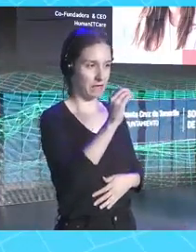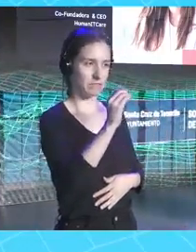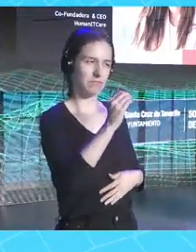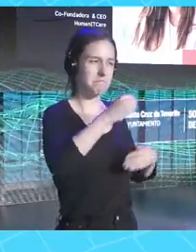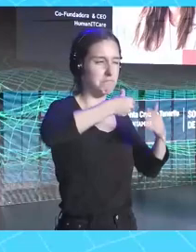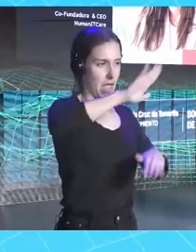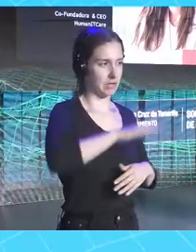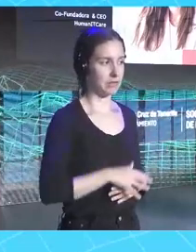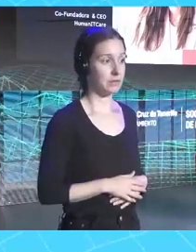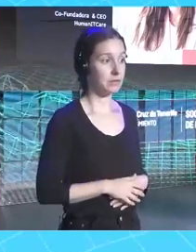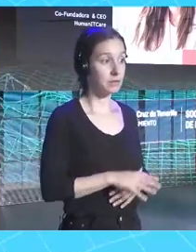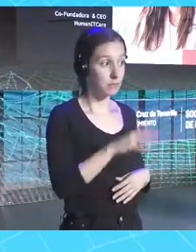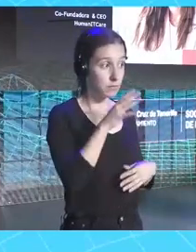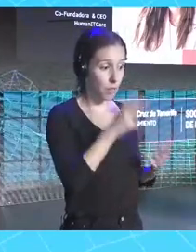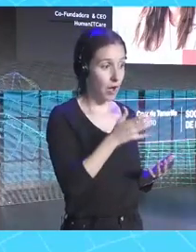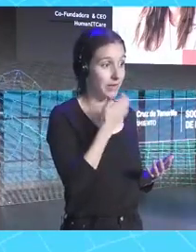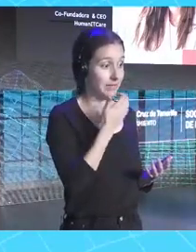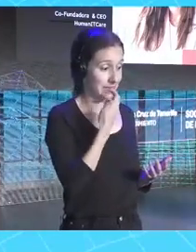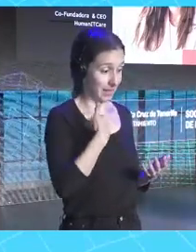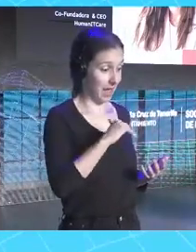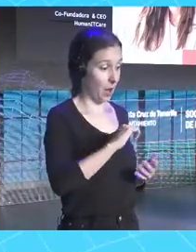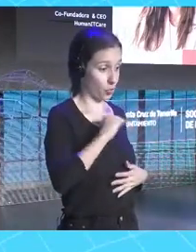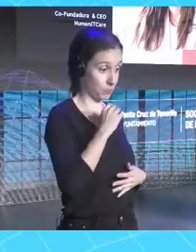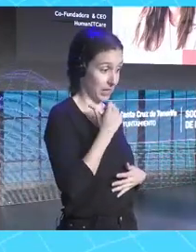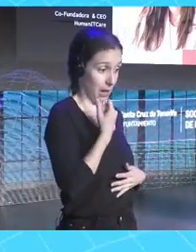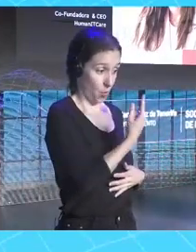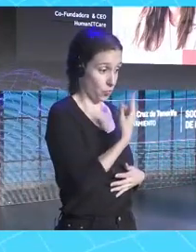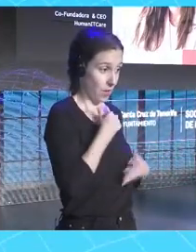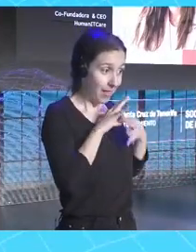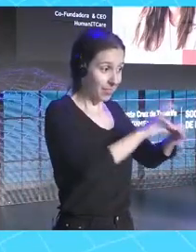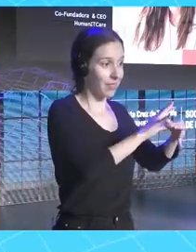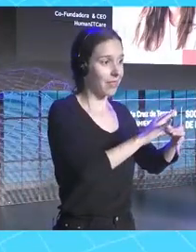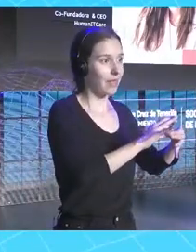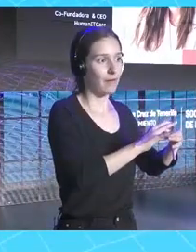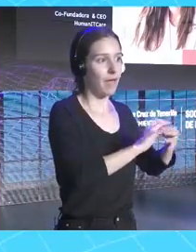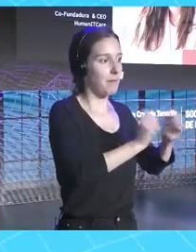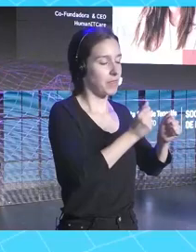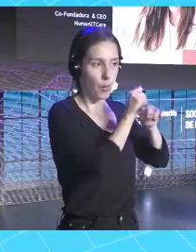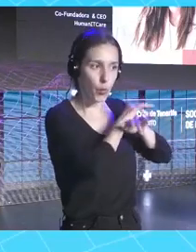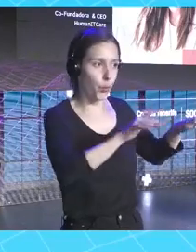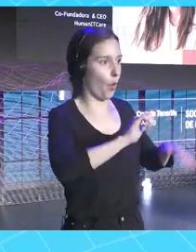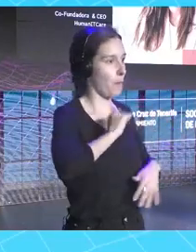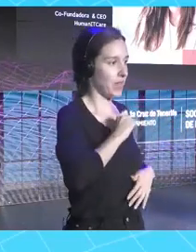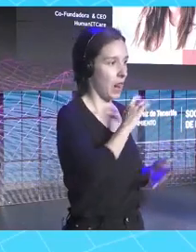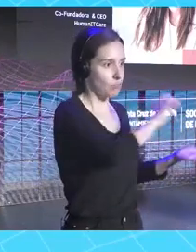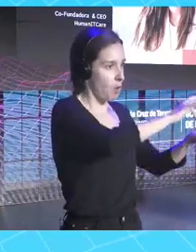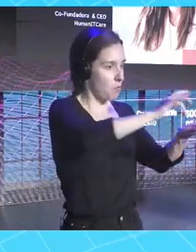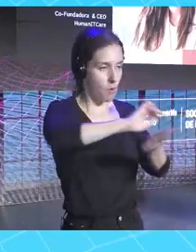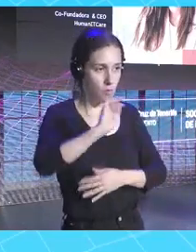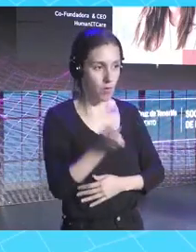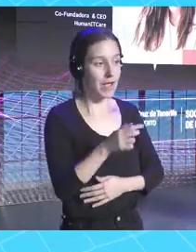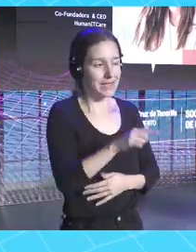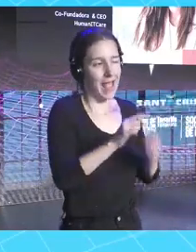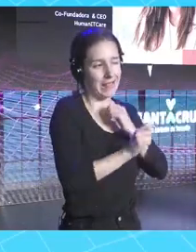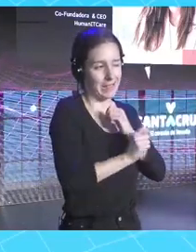ahora mismo al final son nuestros clientes una vez entran en un grupo hospitalario puedes entrar a muchos es un poco la estrategia que estamos haciendo Y sobre todo idealmente haber cerrado las